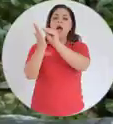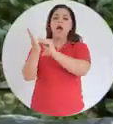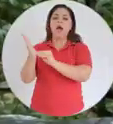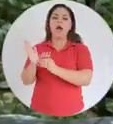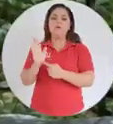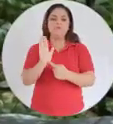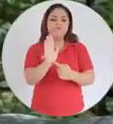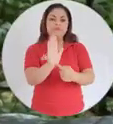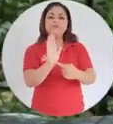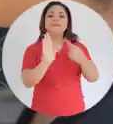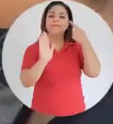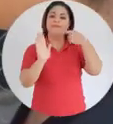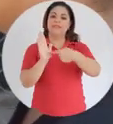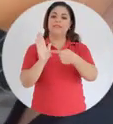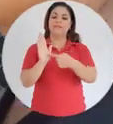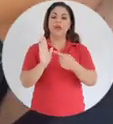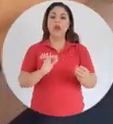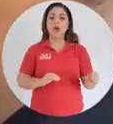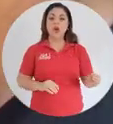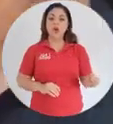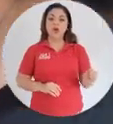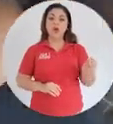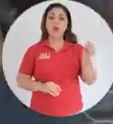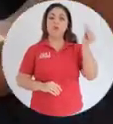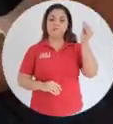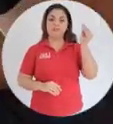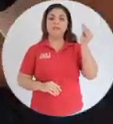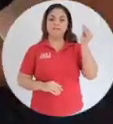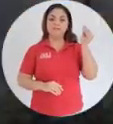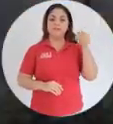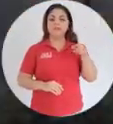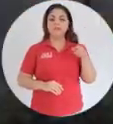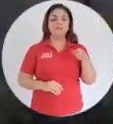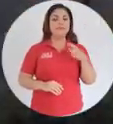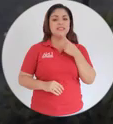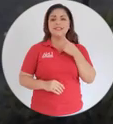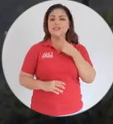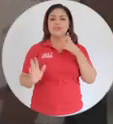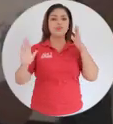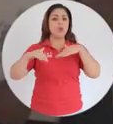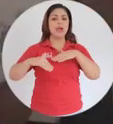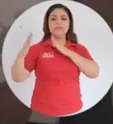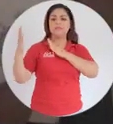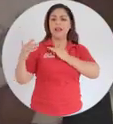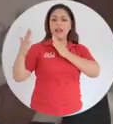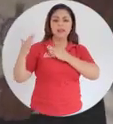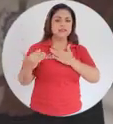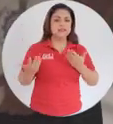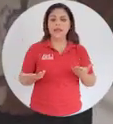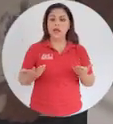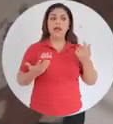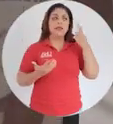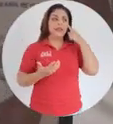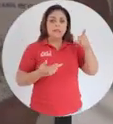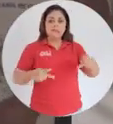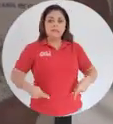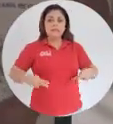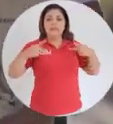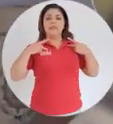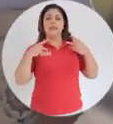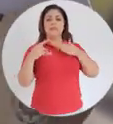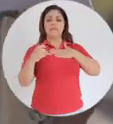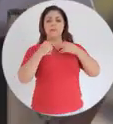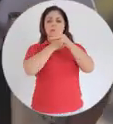se ha entrevistado a personas jóvenes y lo que hablan es que no tienen esperanza para poder estar en sus países,